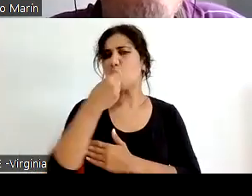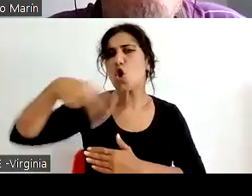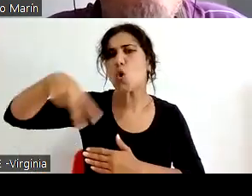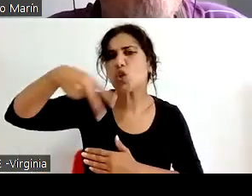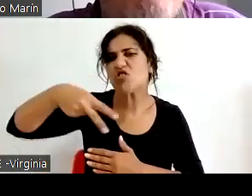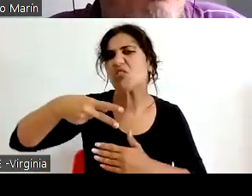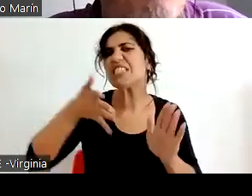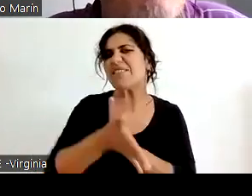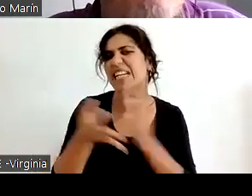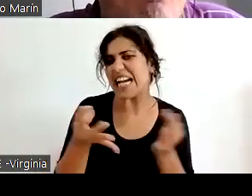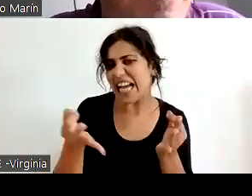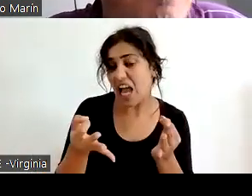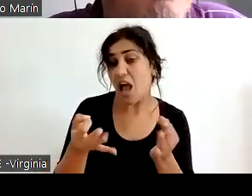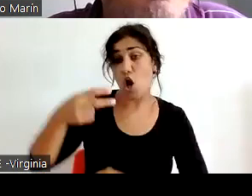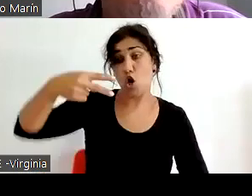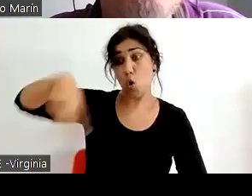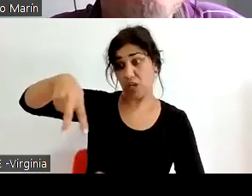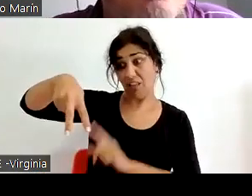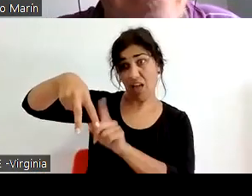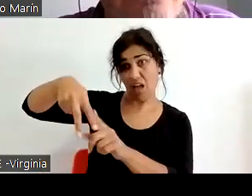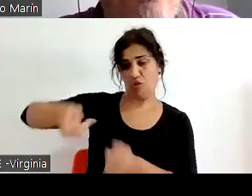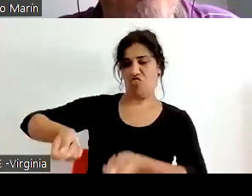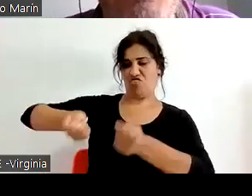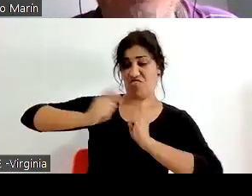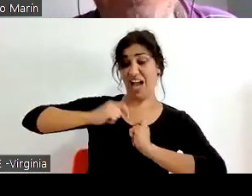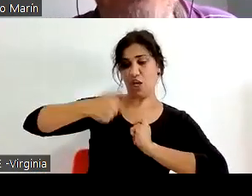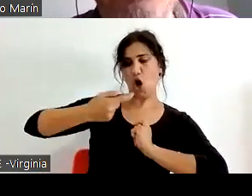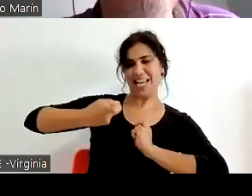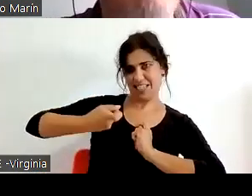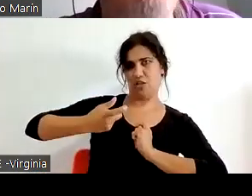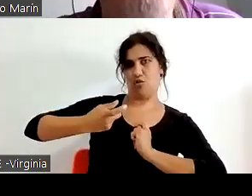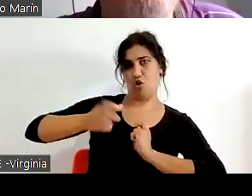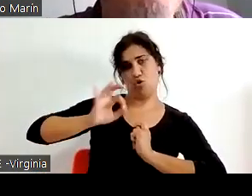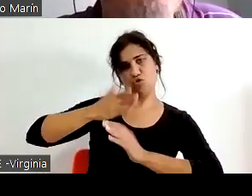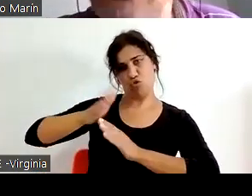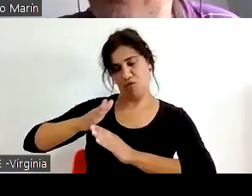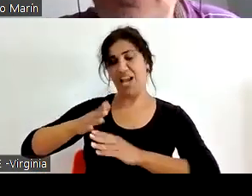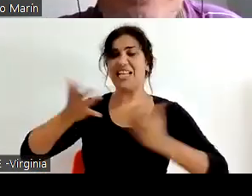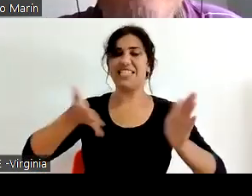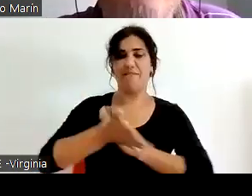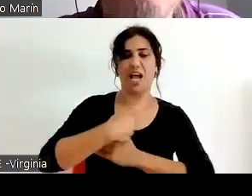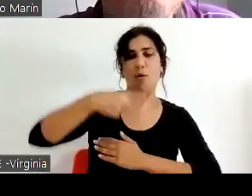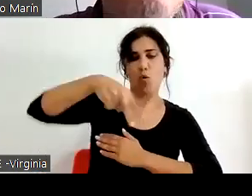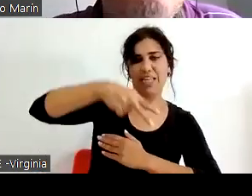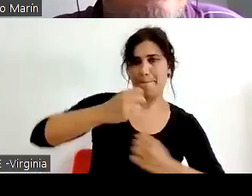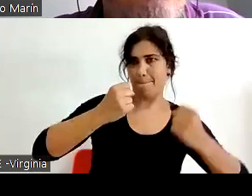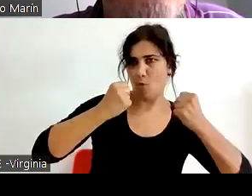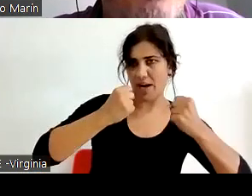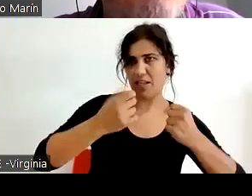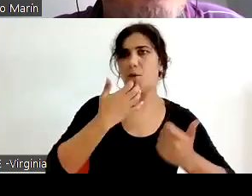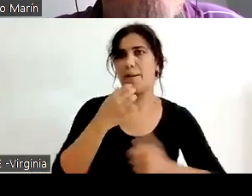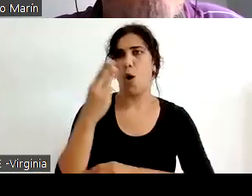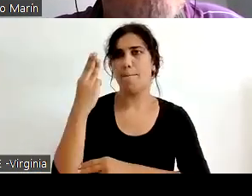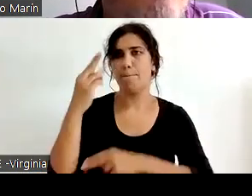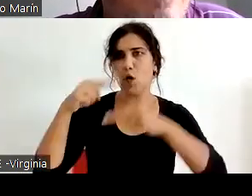aporta todos los nutrientes que vamos a necesitar, tanto los nutrientes mayores, por así decirlo, las proteínas, los